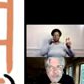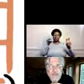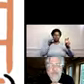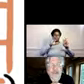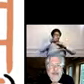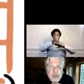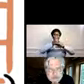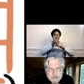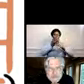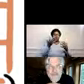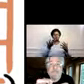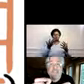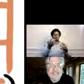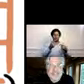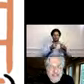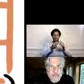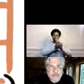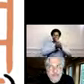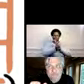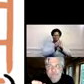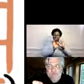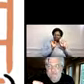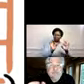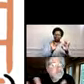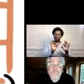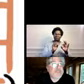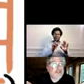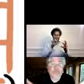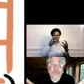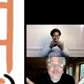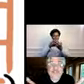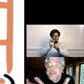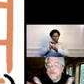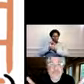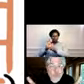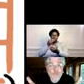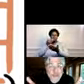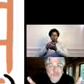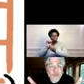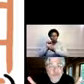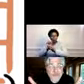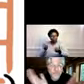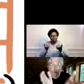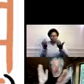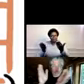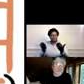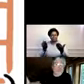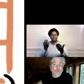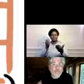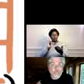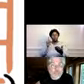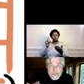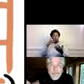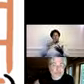carreras con base a la prof, a la eficiencia, competencia, las habilidades, el deseo de una persona